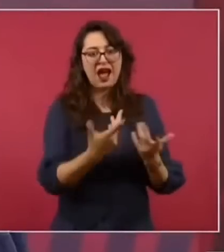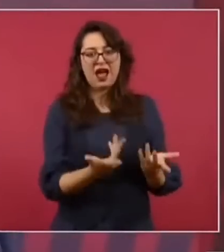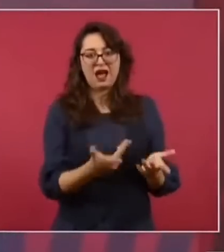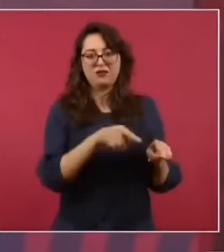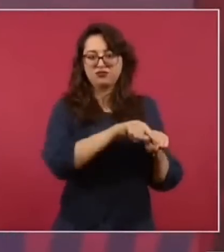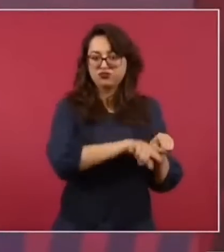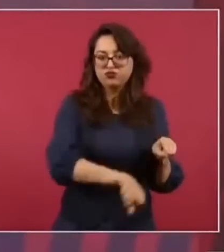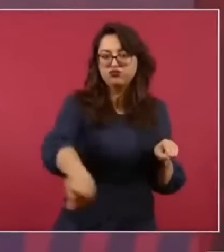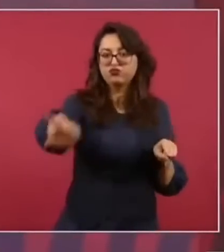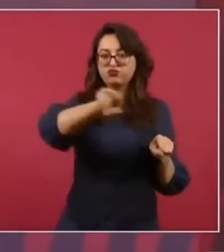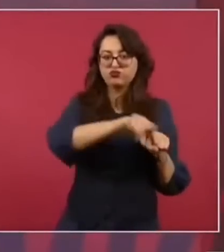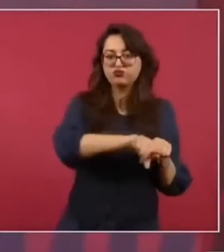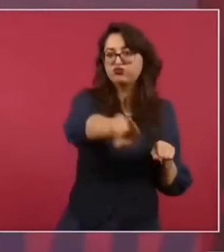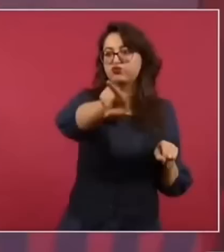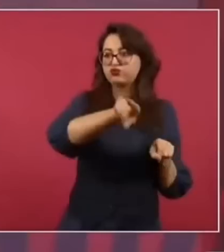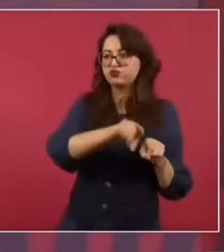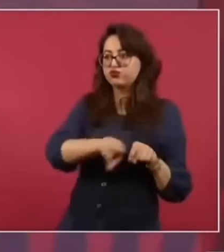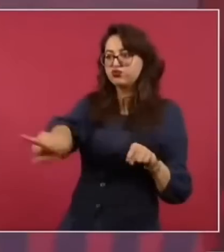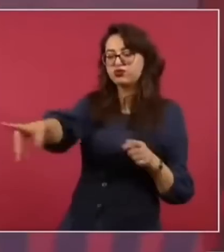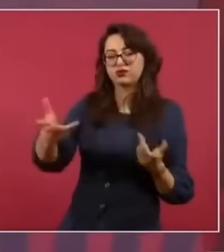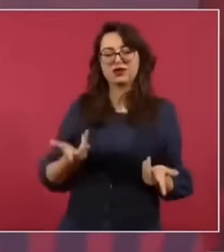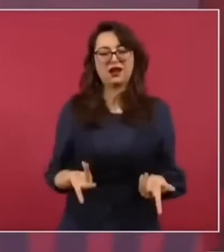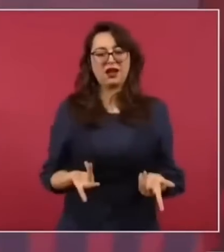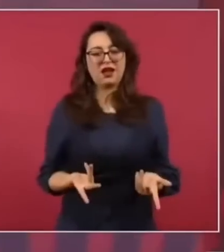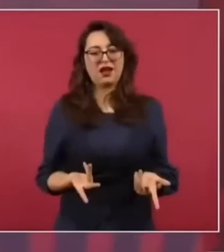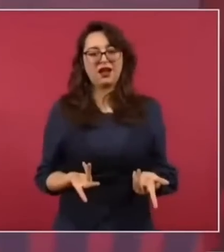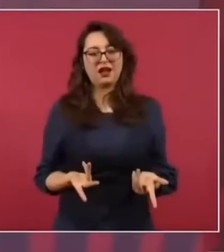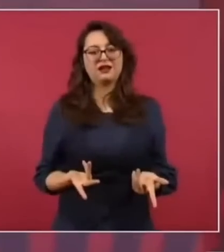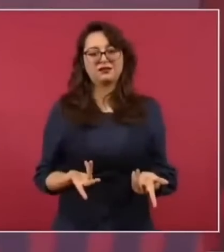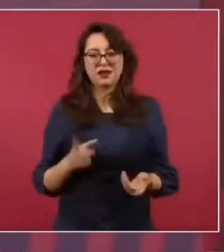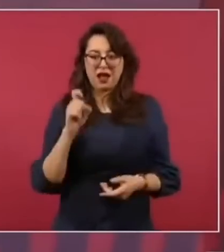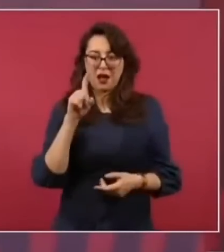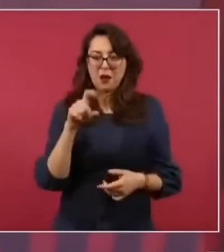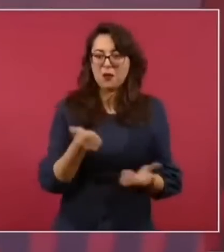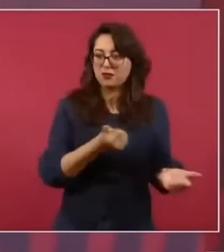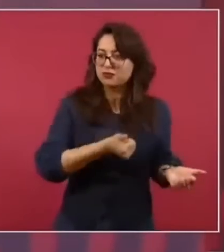con pozos que se perforaron ahí.